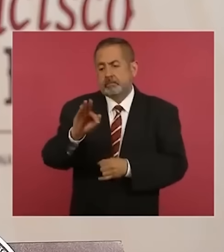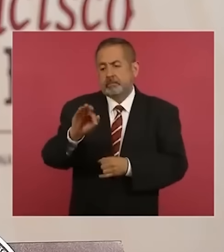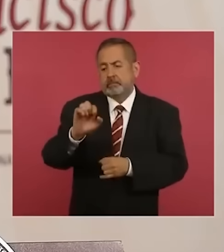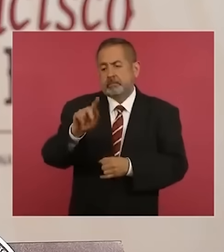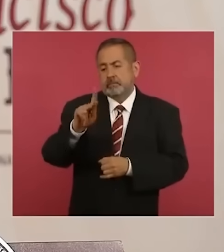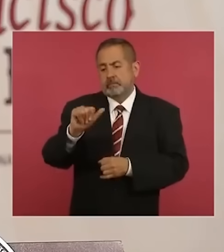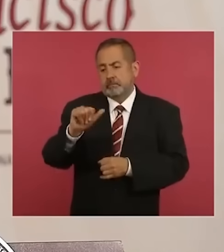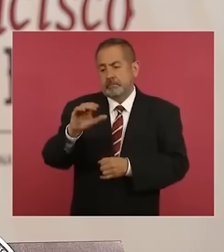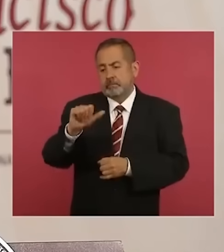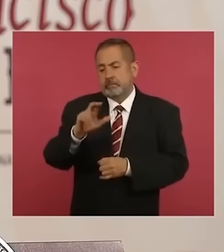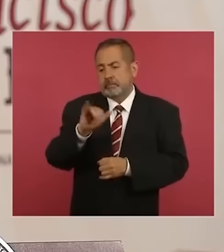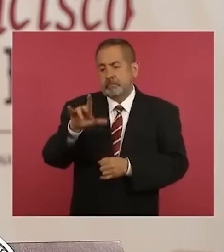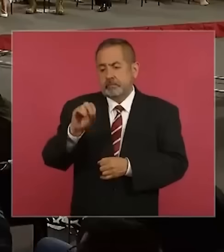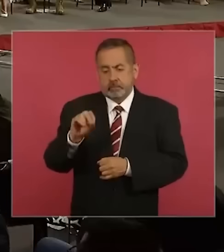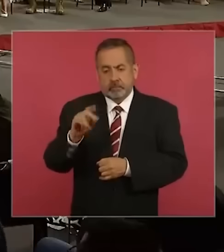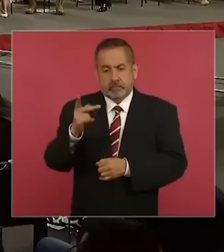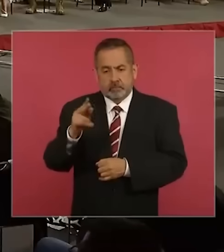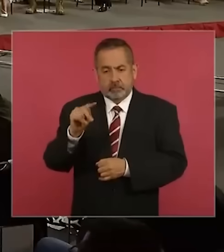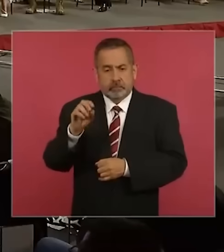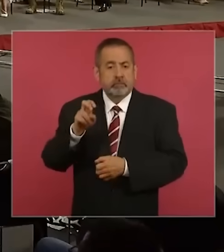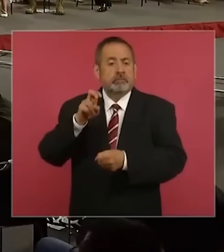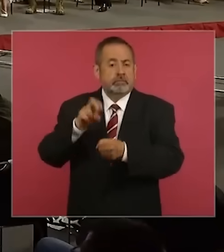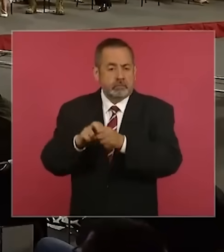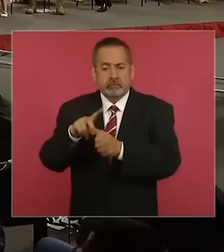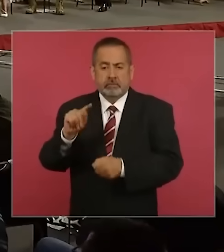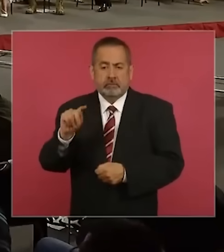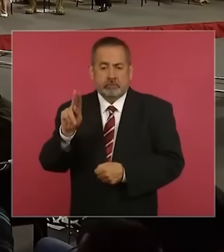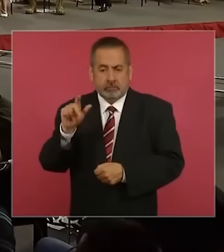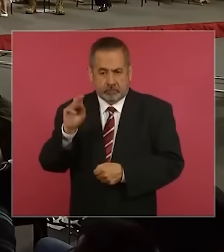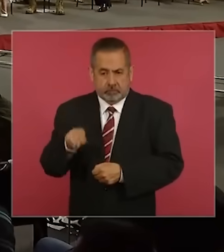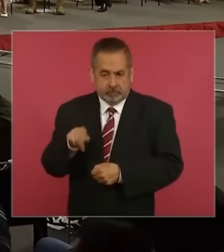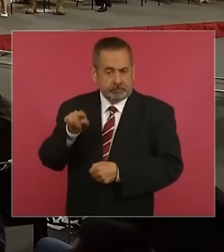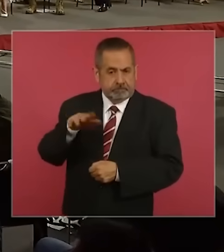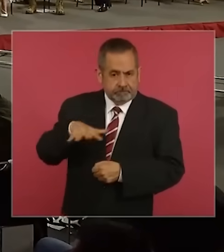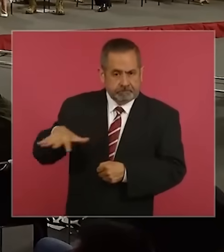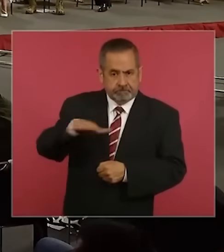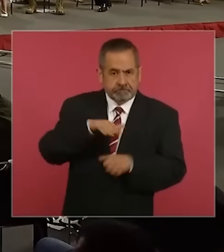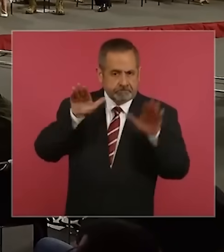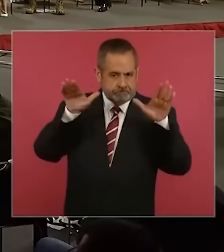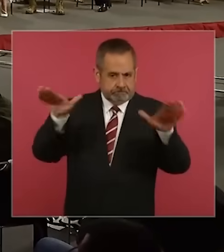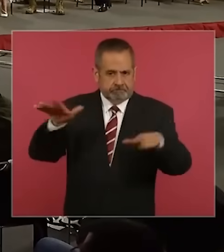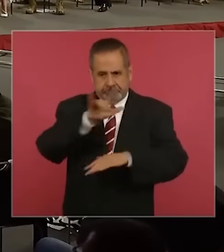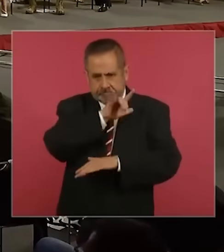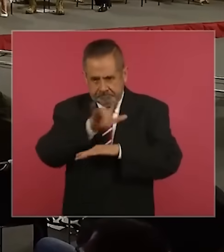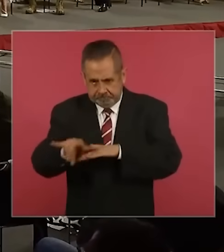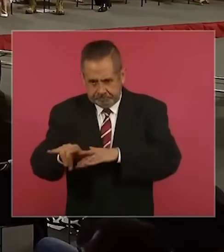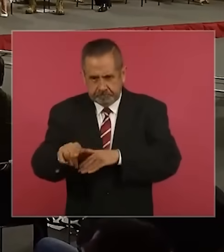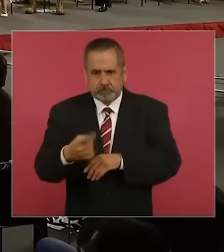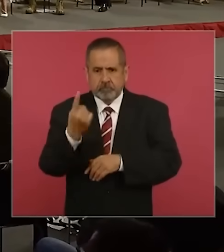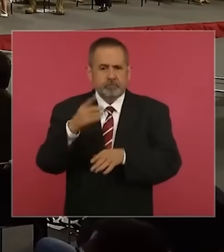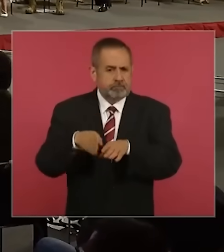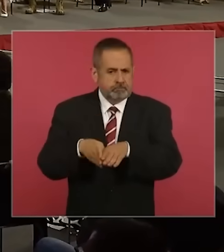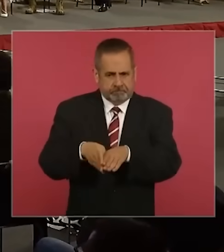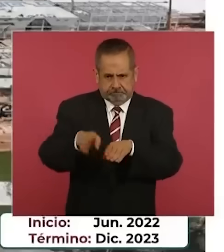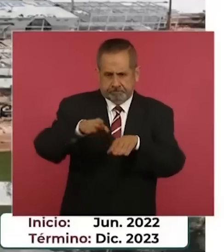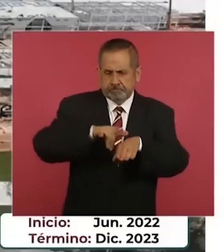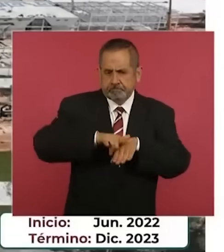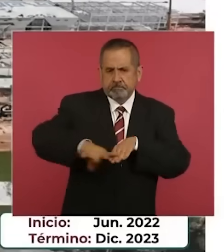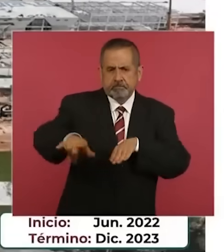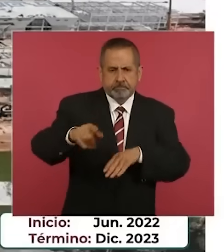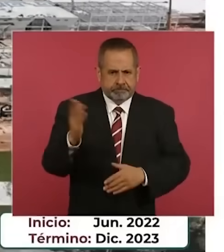Puerto en el poblado de Tulum. Este complejo aeroportuario, como dato principal, tiene una pista de una longitud de